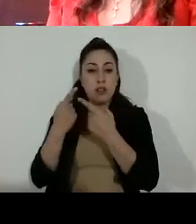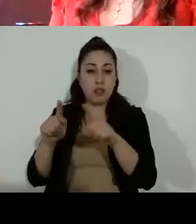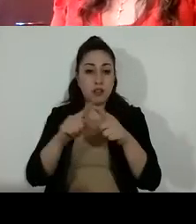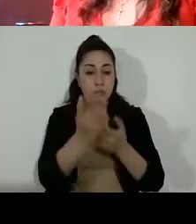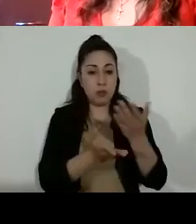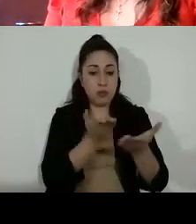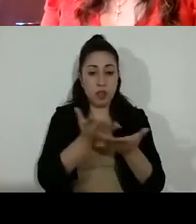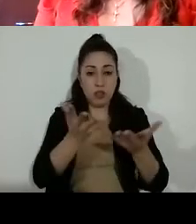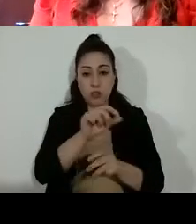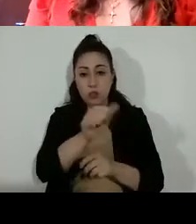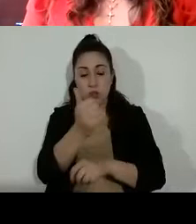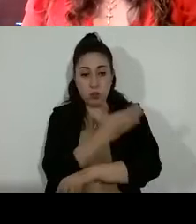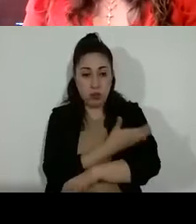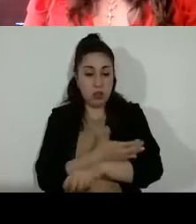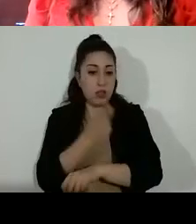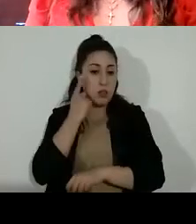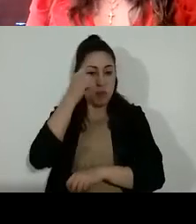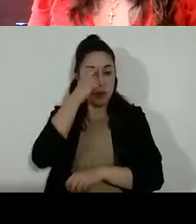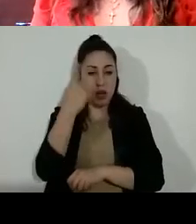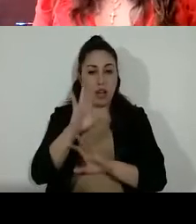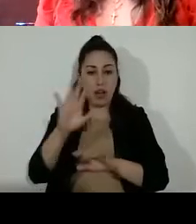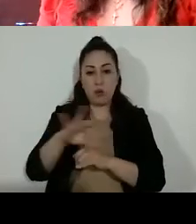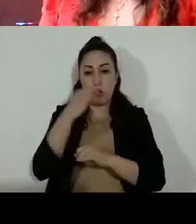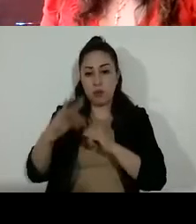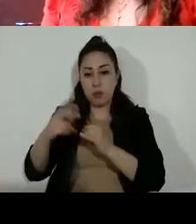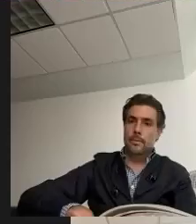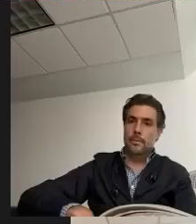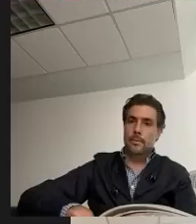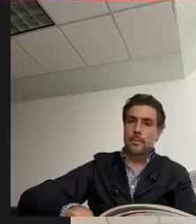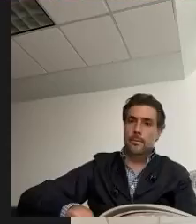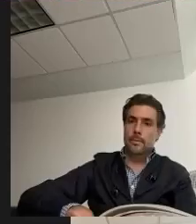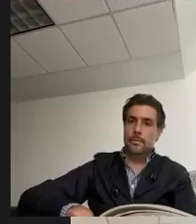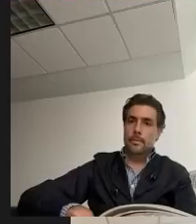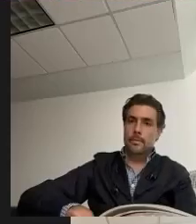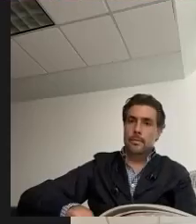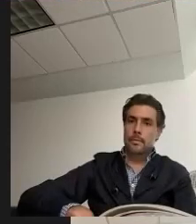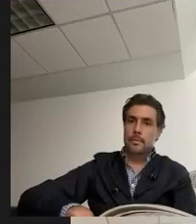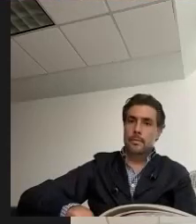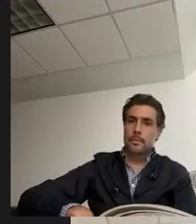para finalmente sacar el otro. El que usted considera ya está en el segundo acuerdo.